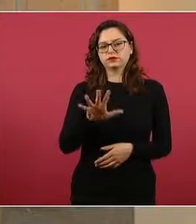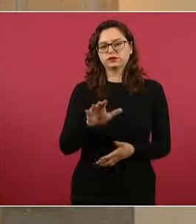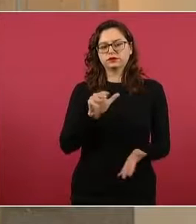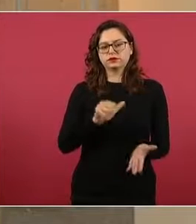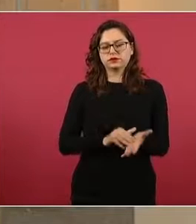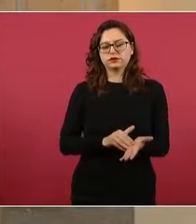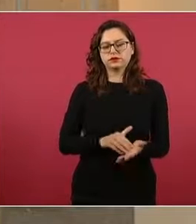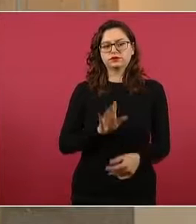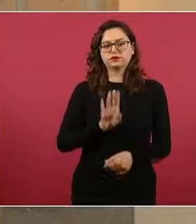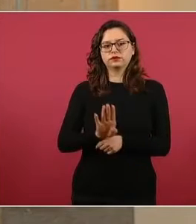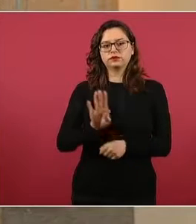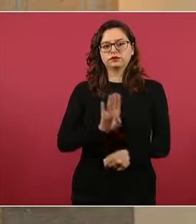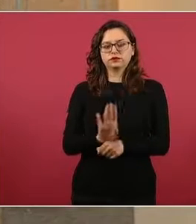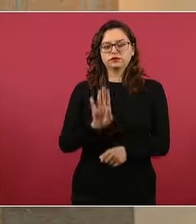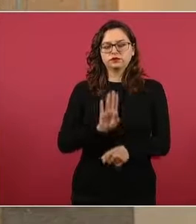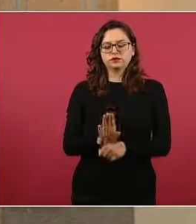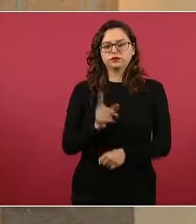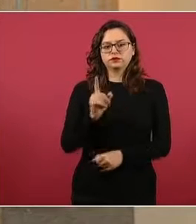3.235.000, Brasil